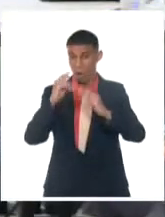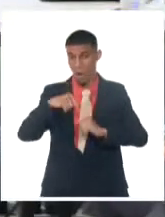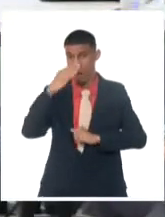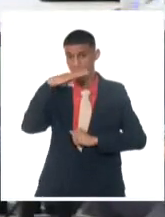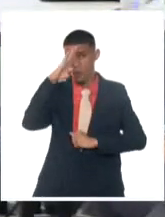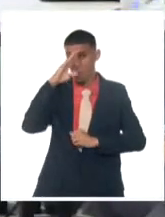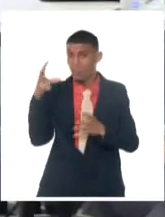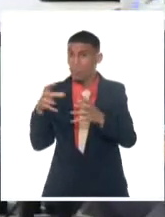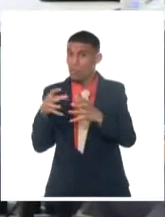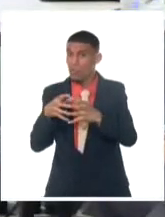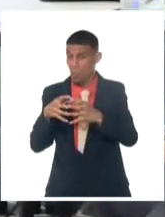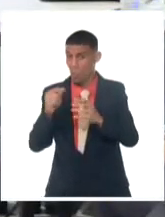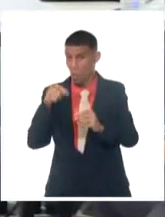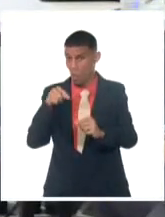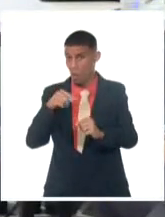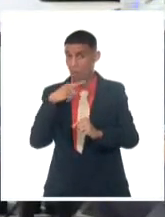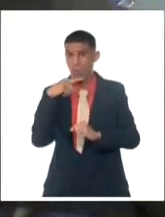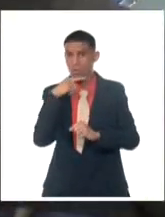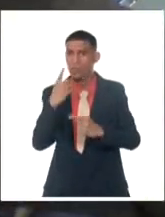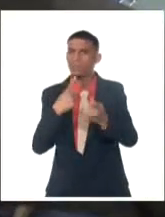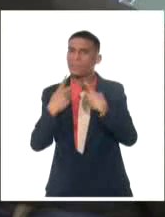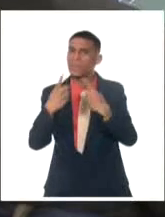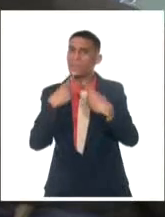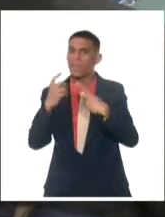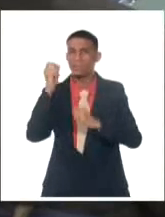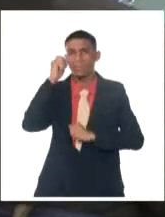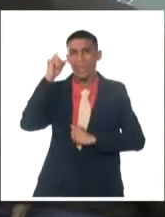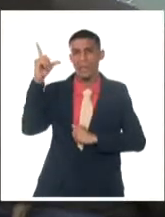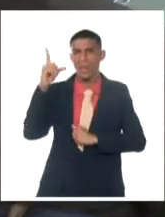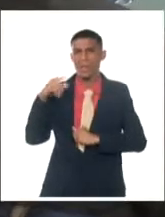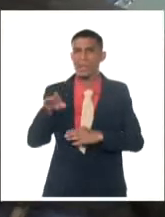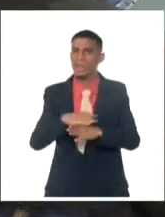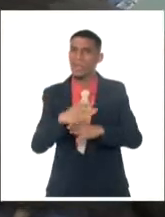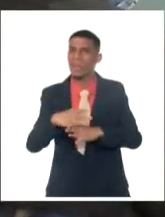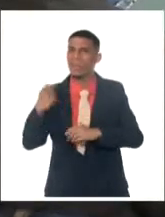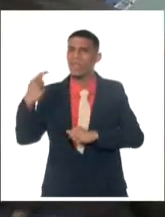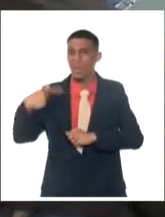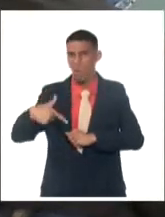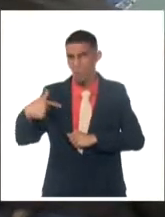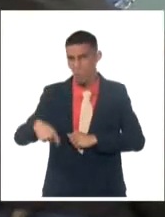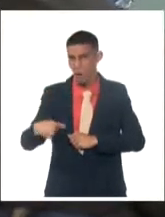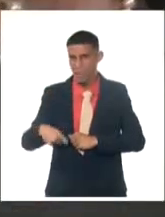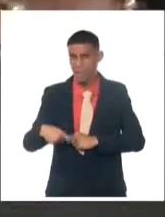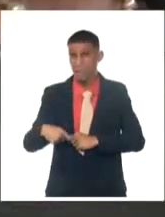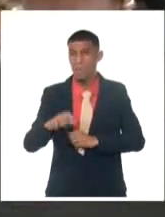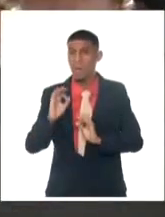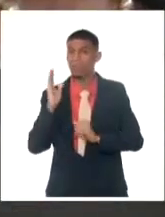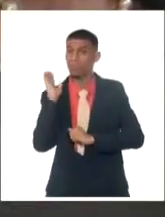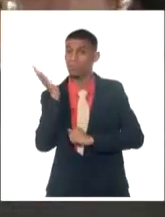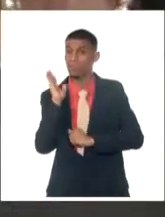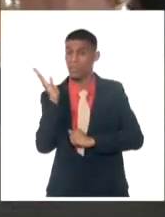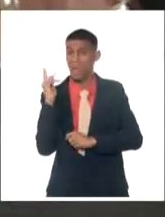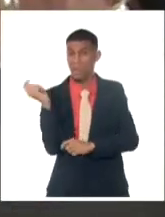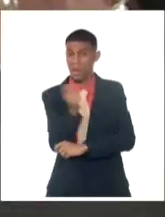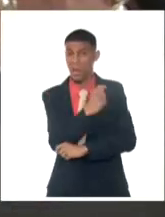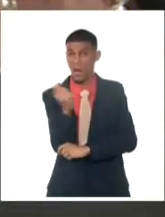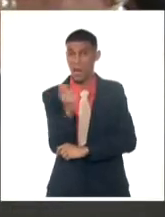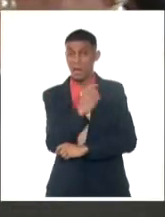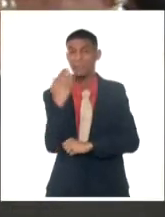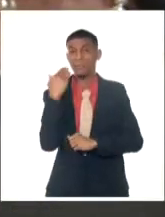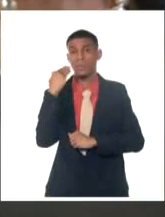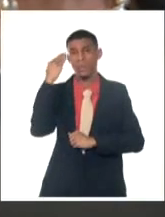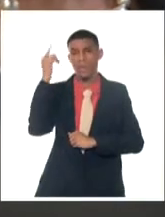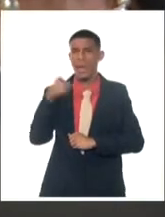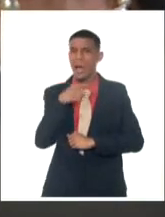la comitiva rusa intercambió experiencias con jueces y magistrados en un seminario de capacitación donde